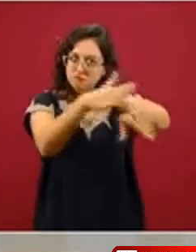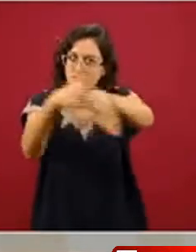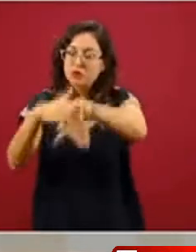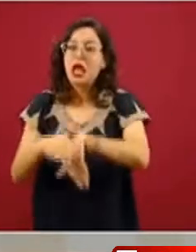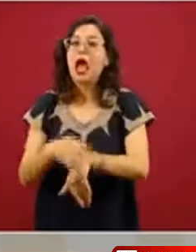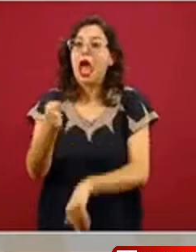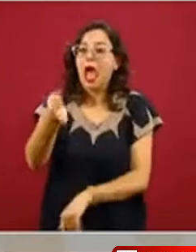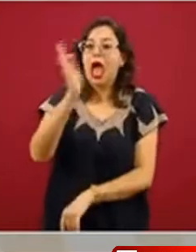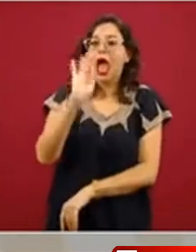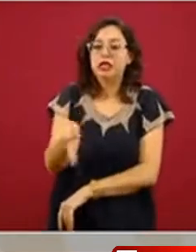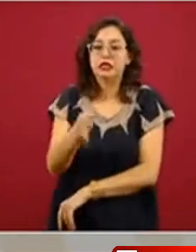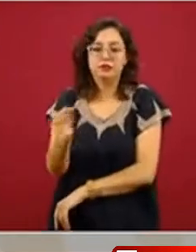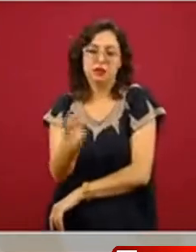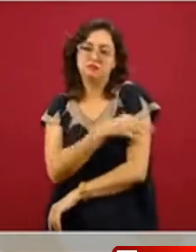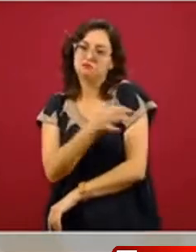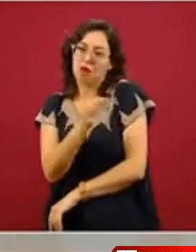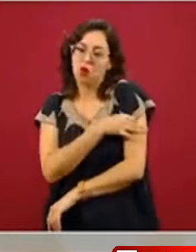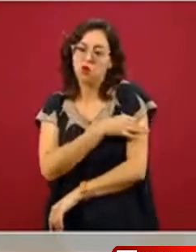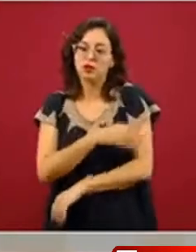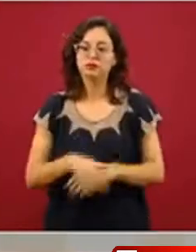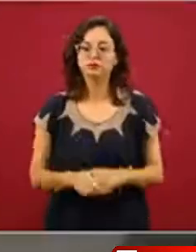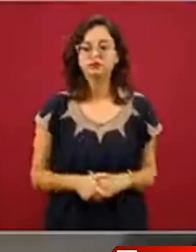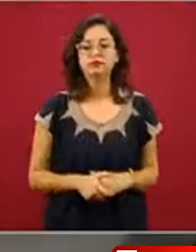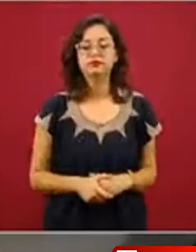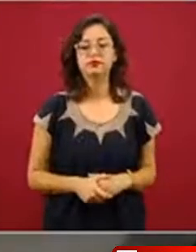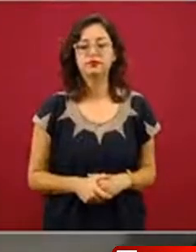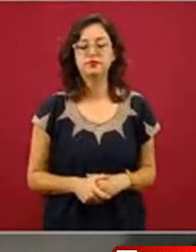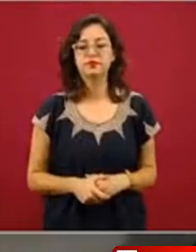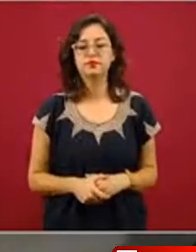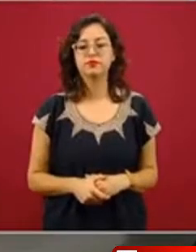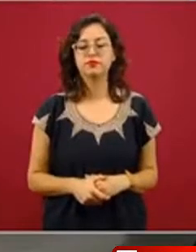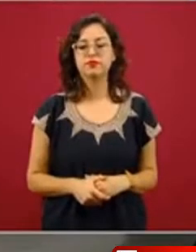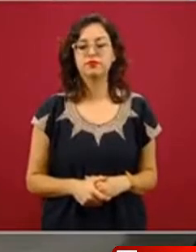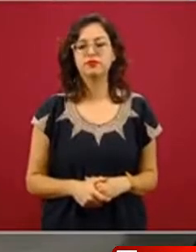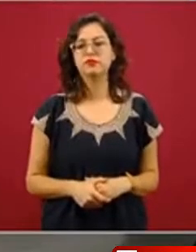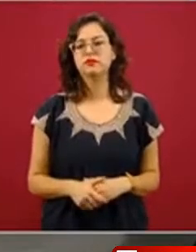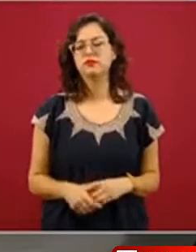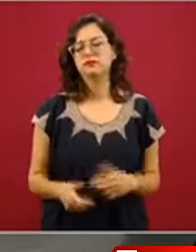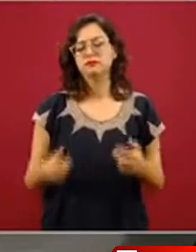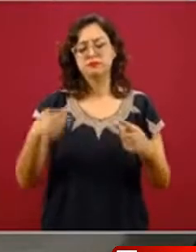a ponerse la vacuna contra influenza. Y dos preguntas